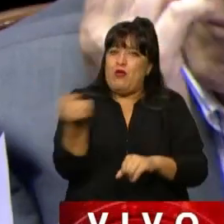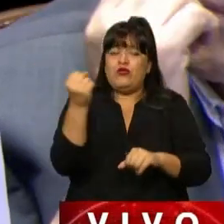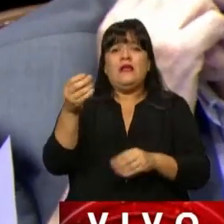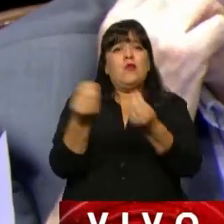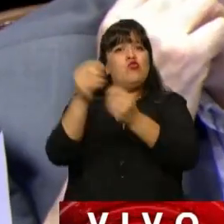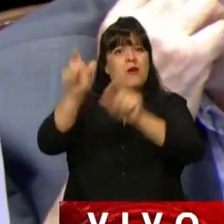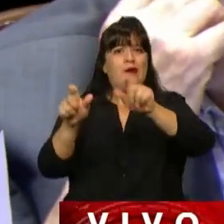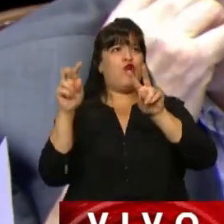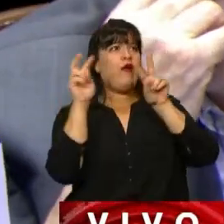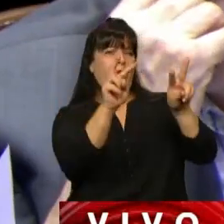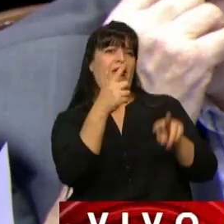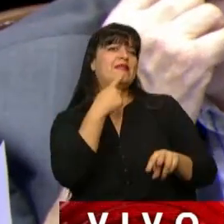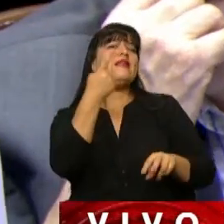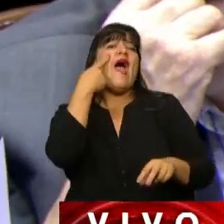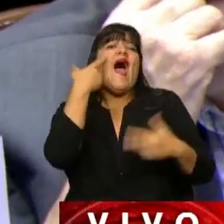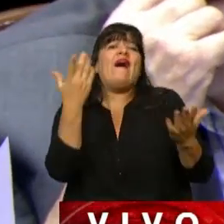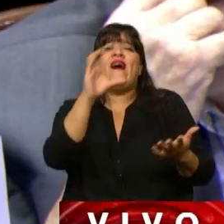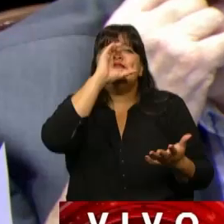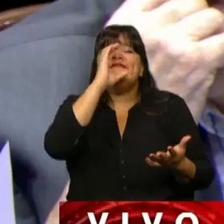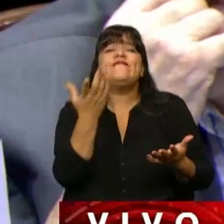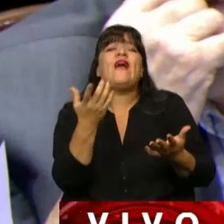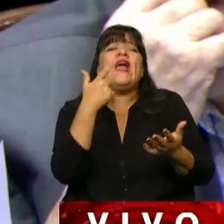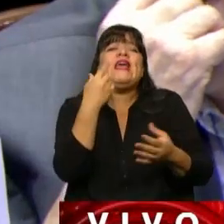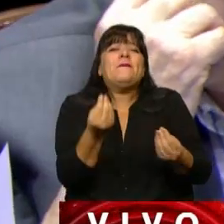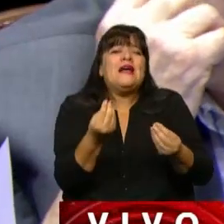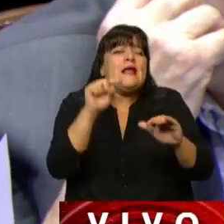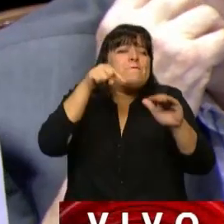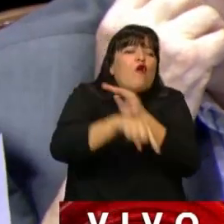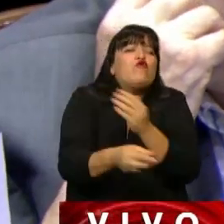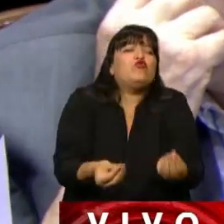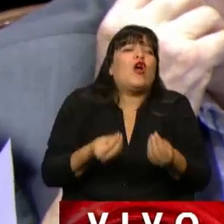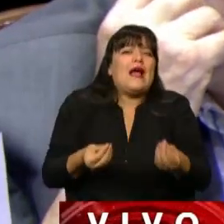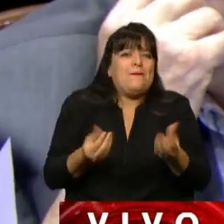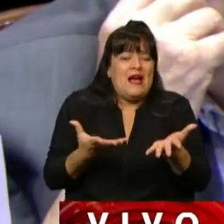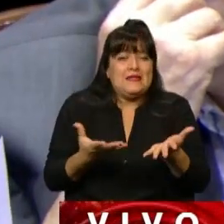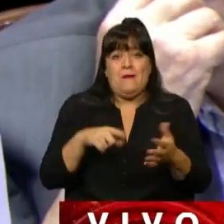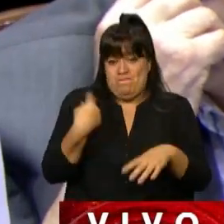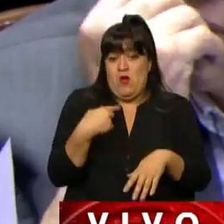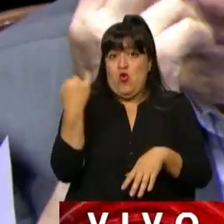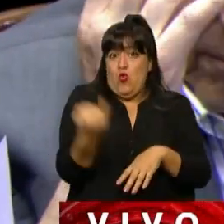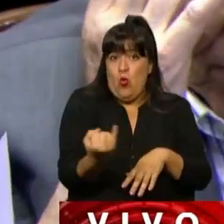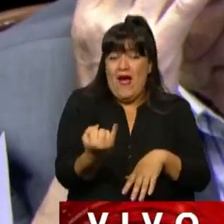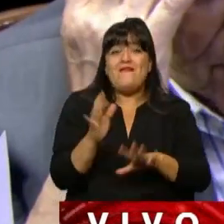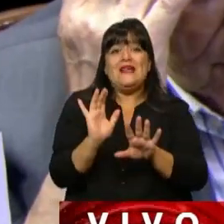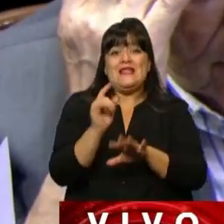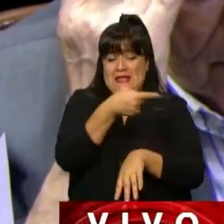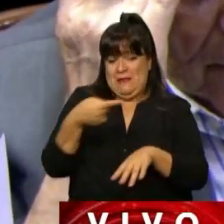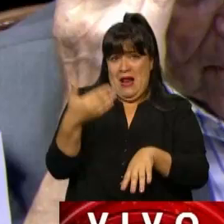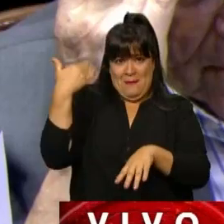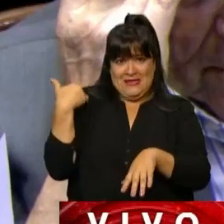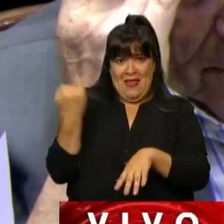dijeron, pero queremos ver también la letra chica. Así que el jueves de la semana